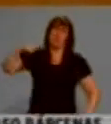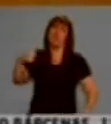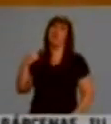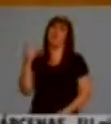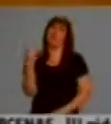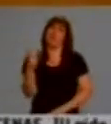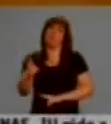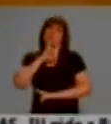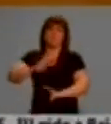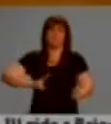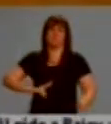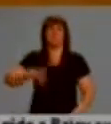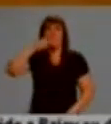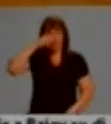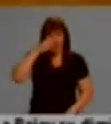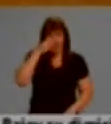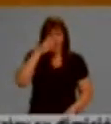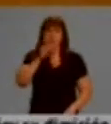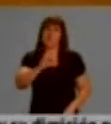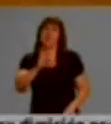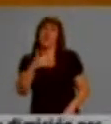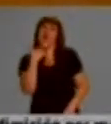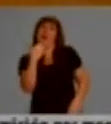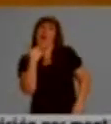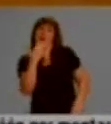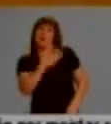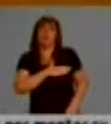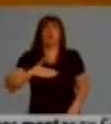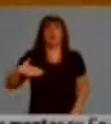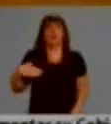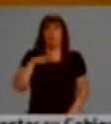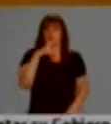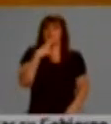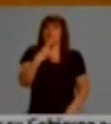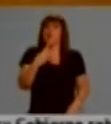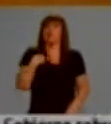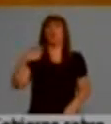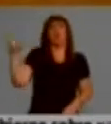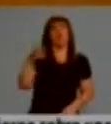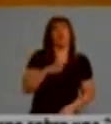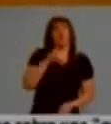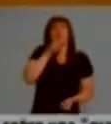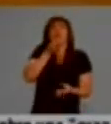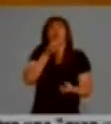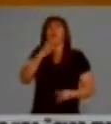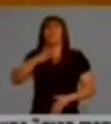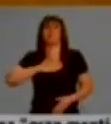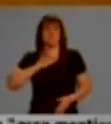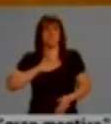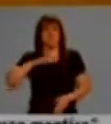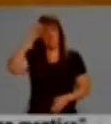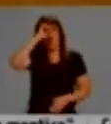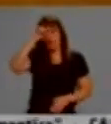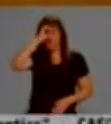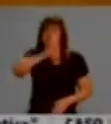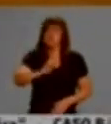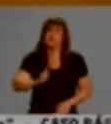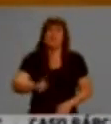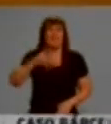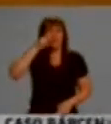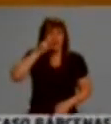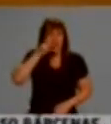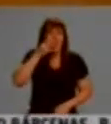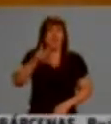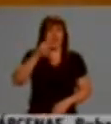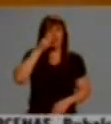la verdad. No una versión, insisto. Usted dijo que iba a venir a contar su versión. No, no una versión, la verdad. Una verdad